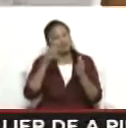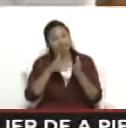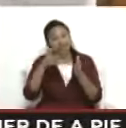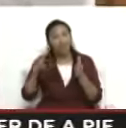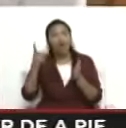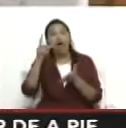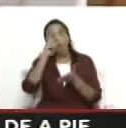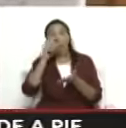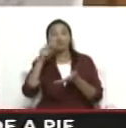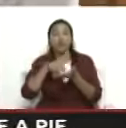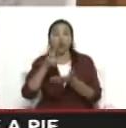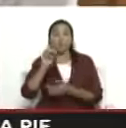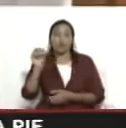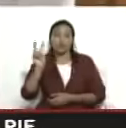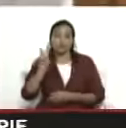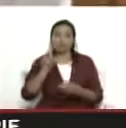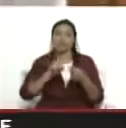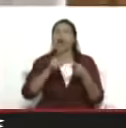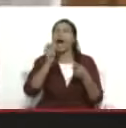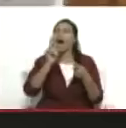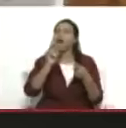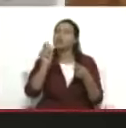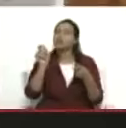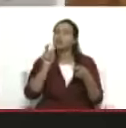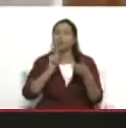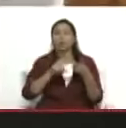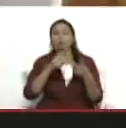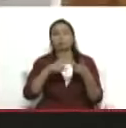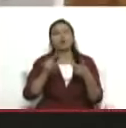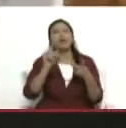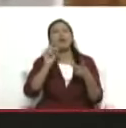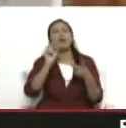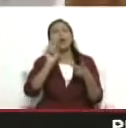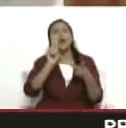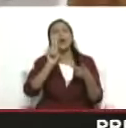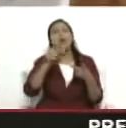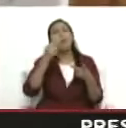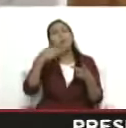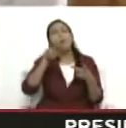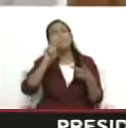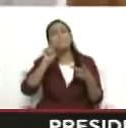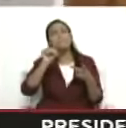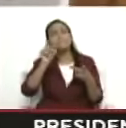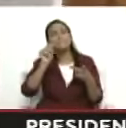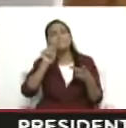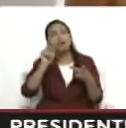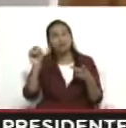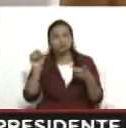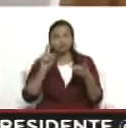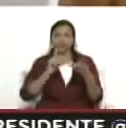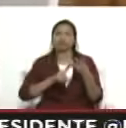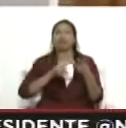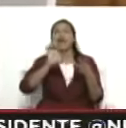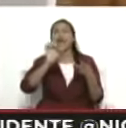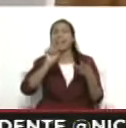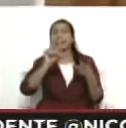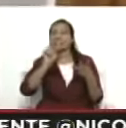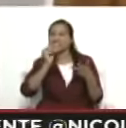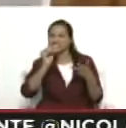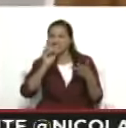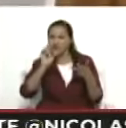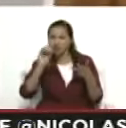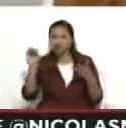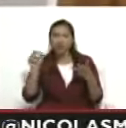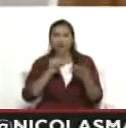Luis Arturo Meneses, Humberto Francisco Magnís, Nelson Enrique Rosales, José